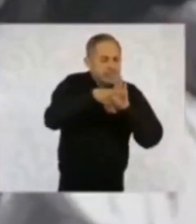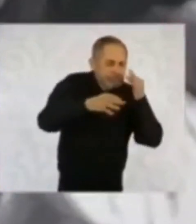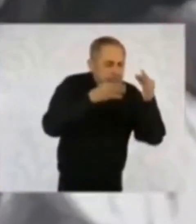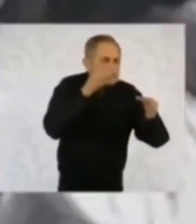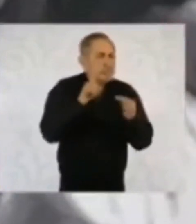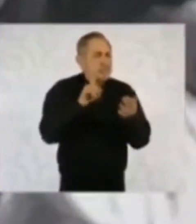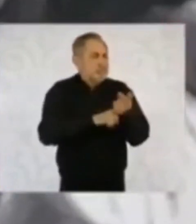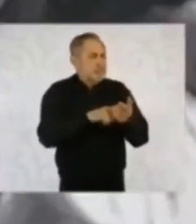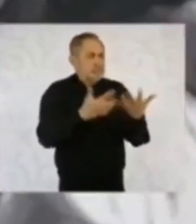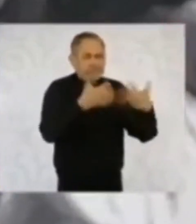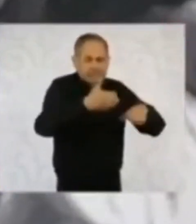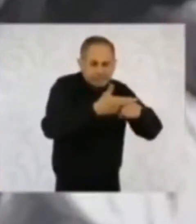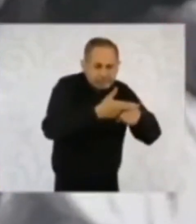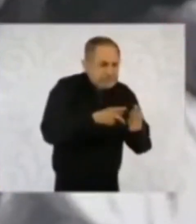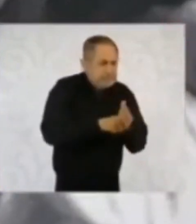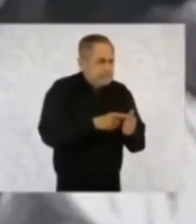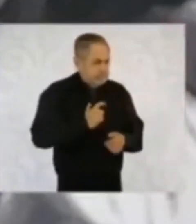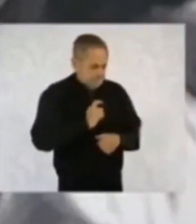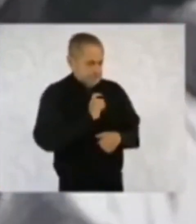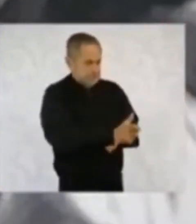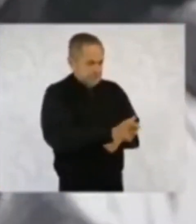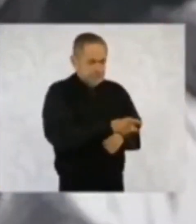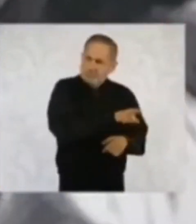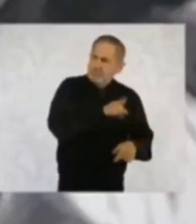comunicación que fueron financiados por